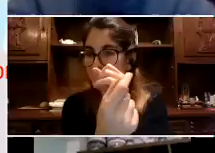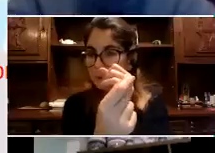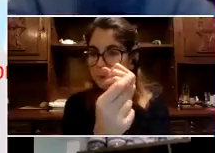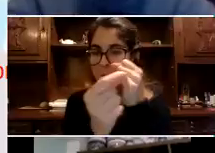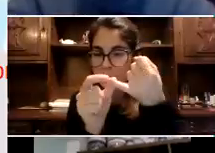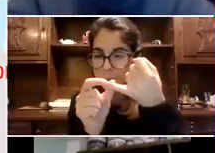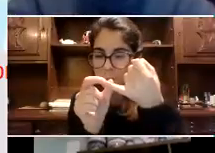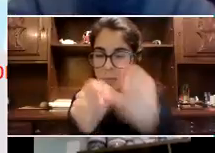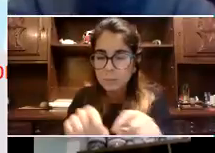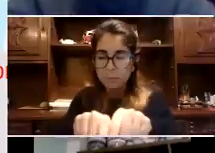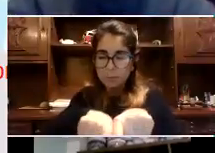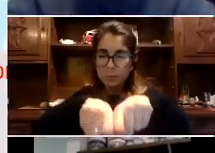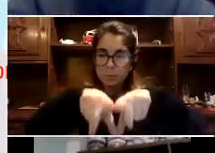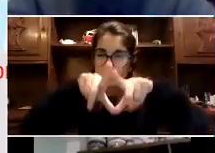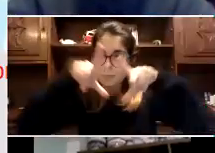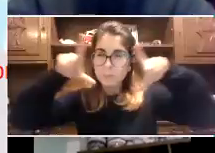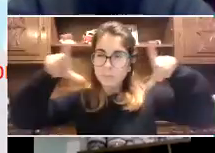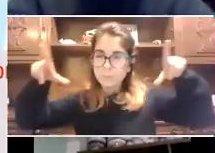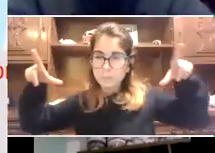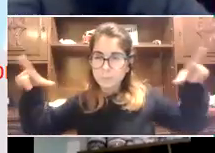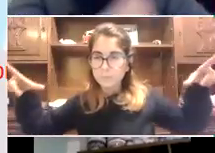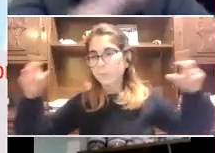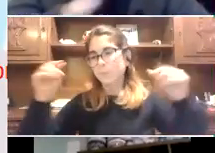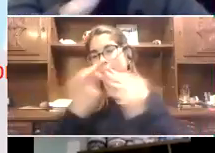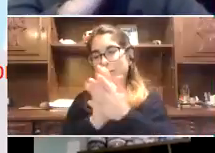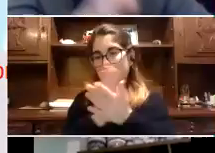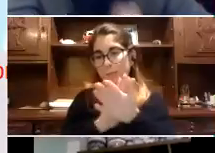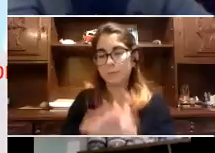índice al tamaño de la habitación en la cual estamos.